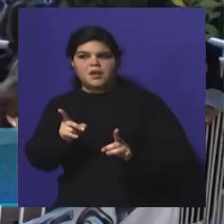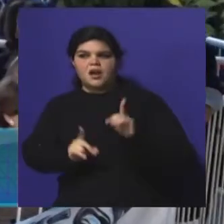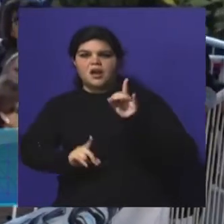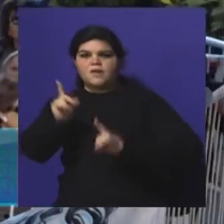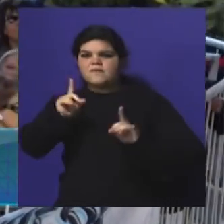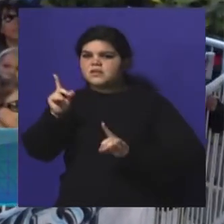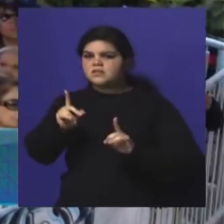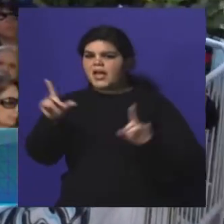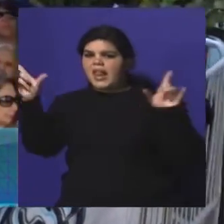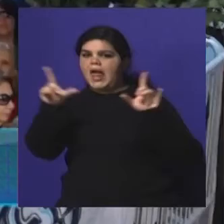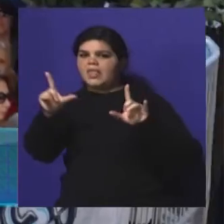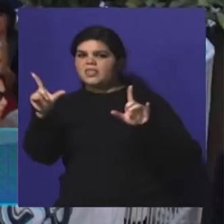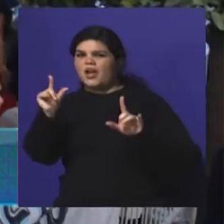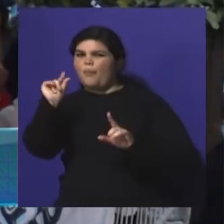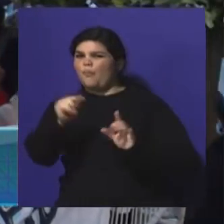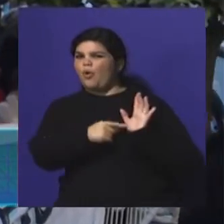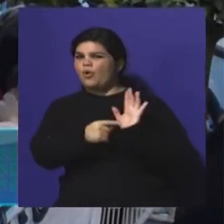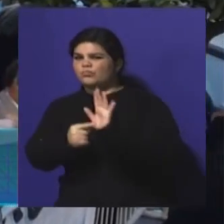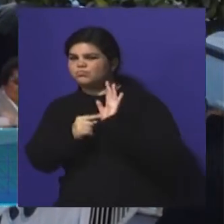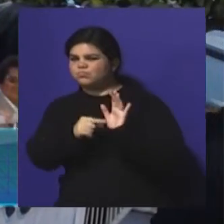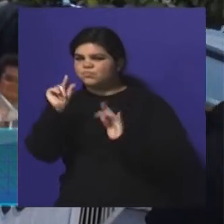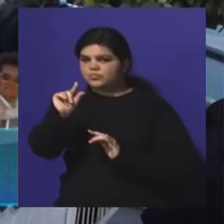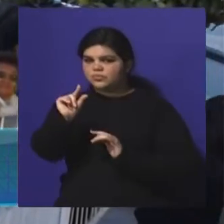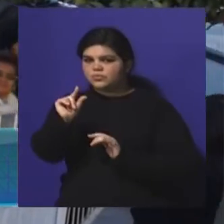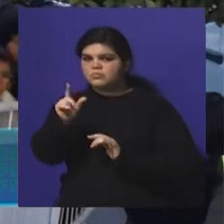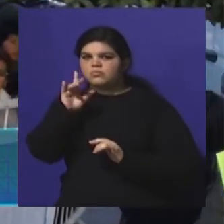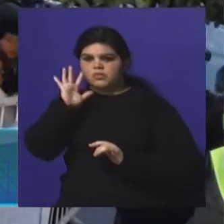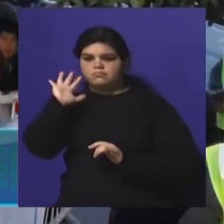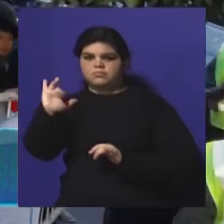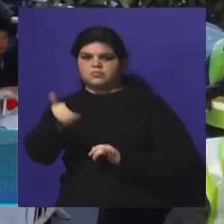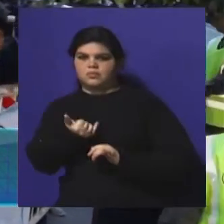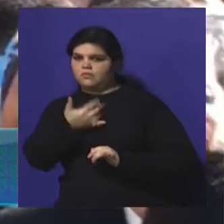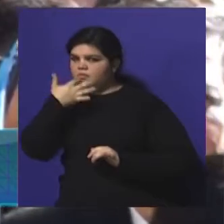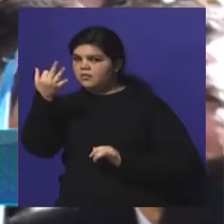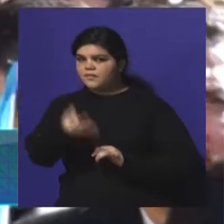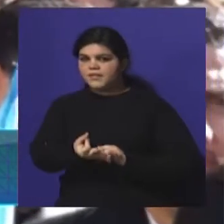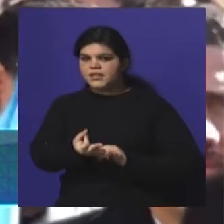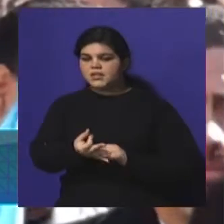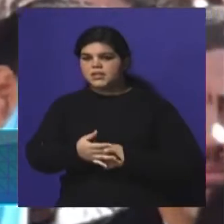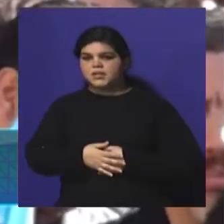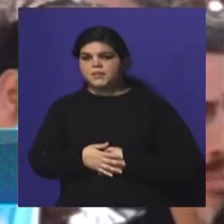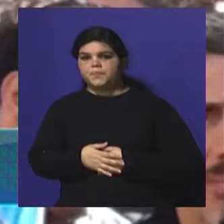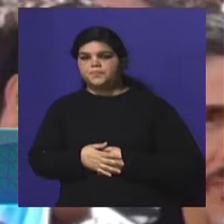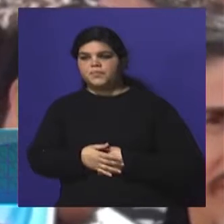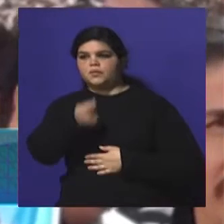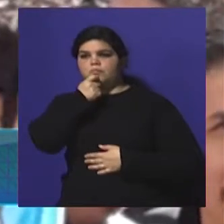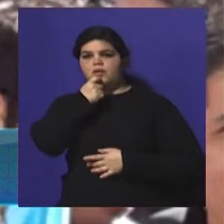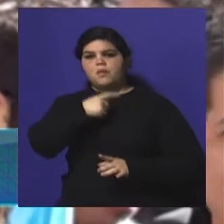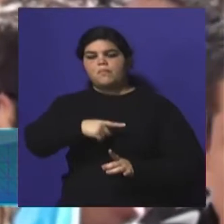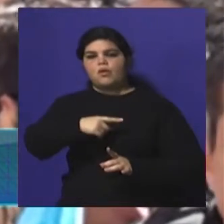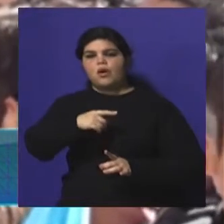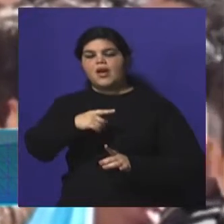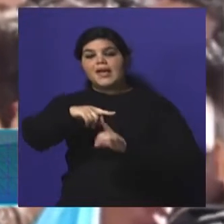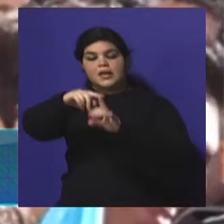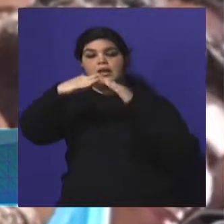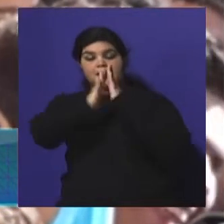medios de comunicación, pero sí se veía en la parte de lo que es la iglesia, donde fue en